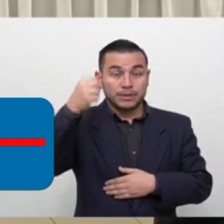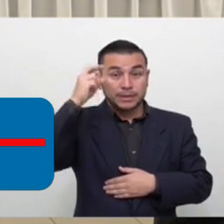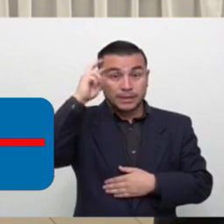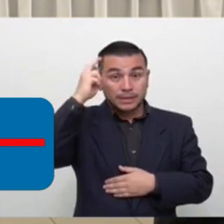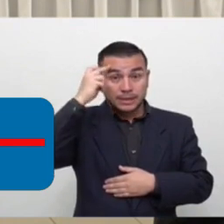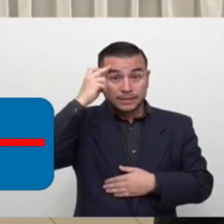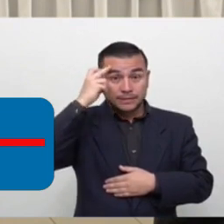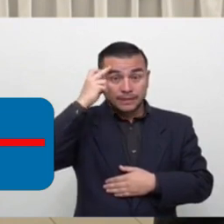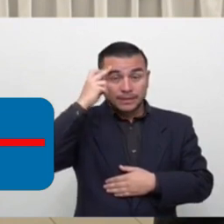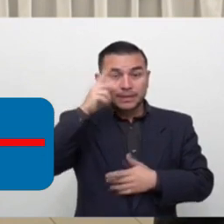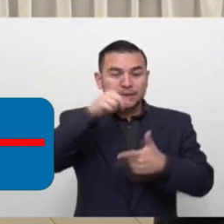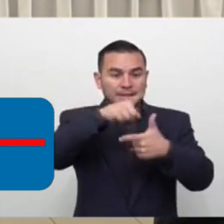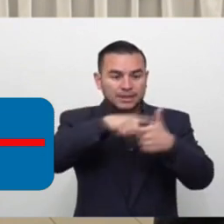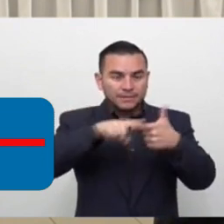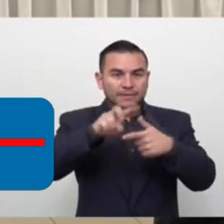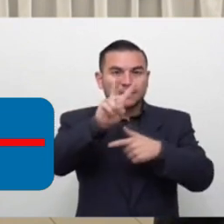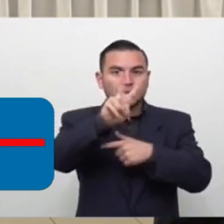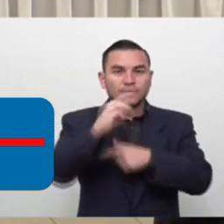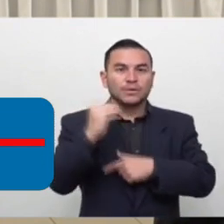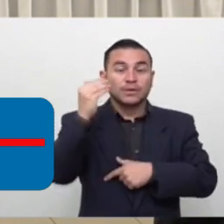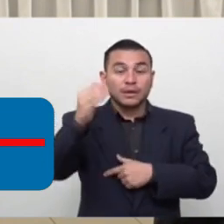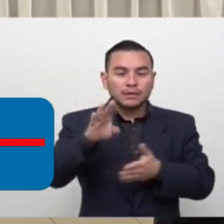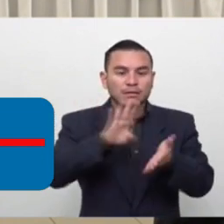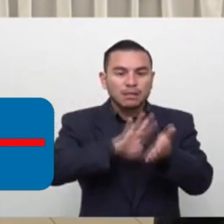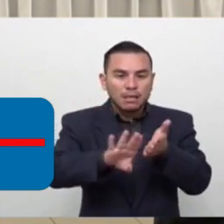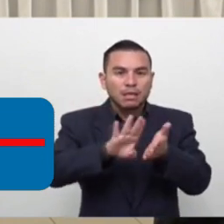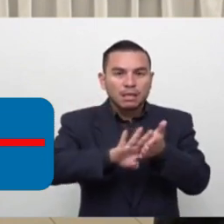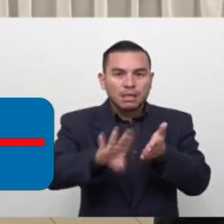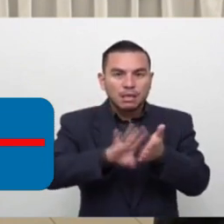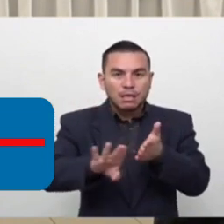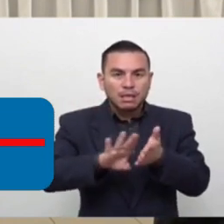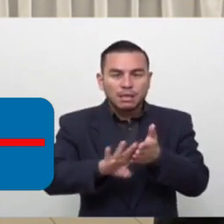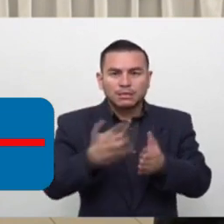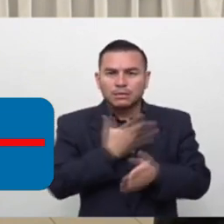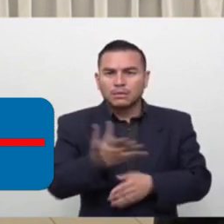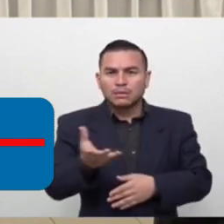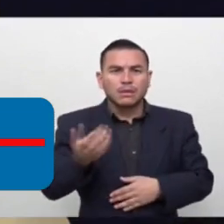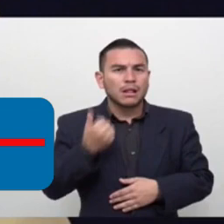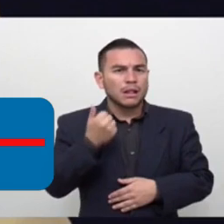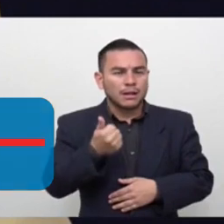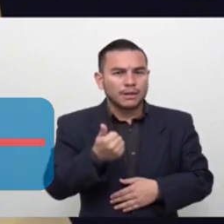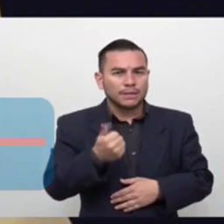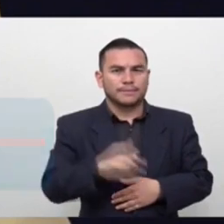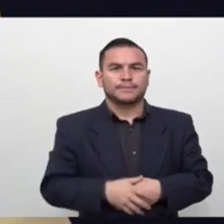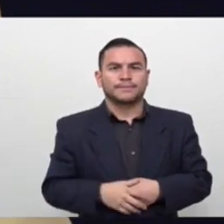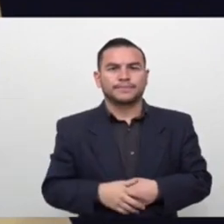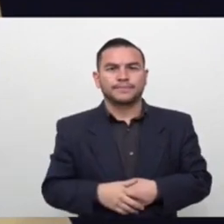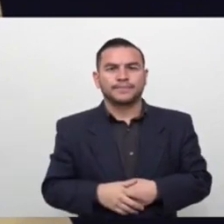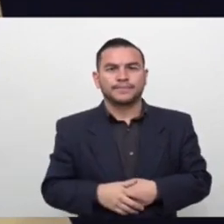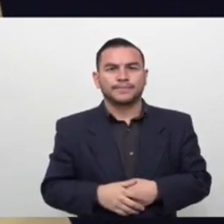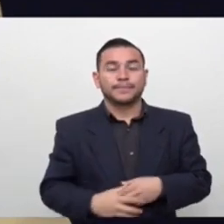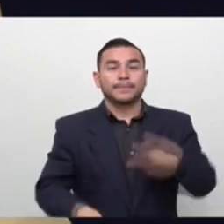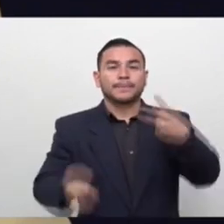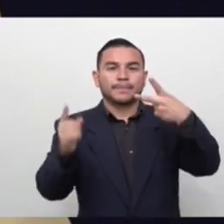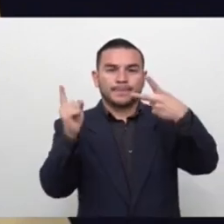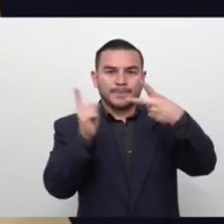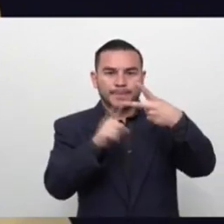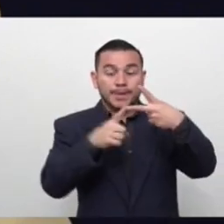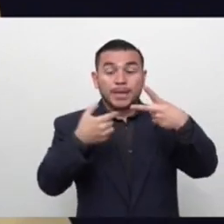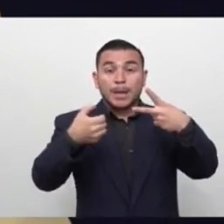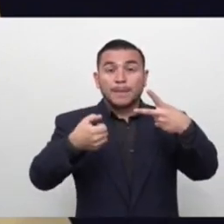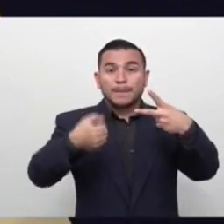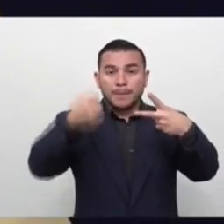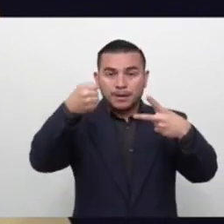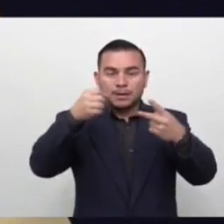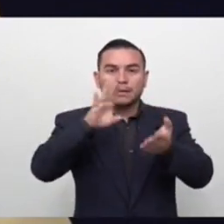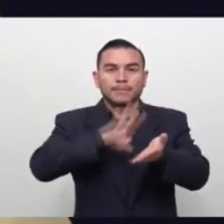en dos años sin generar mora ni interés ni afectar su calificación crediticia se suspende el pago de